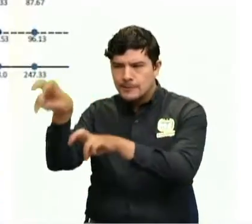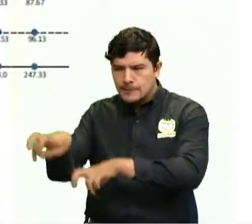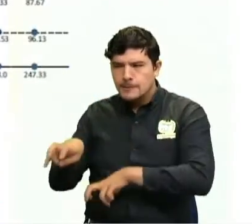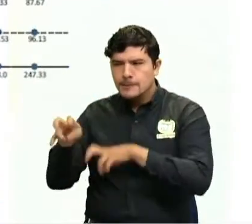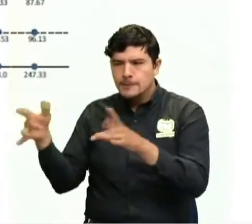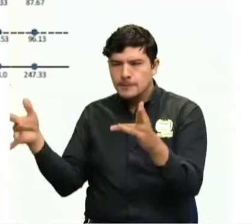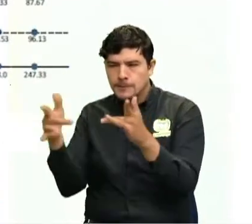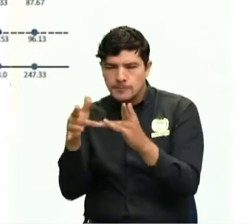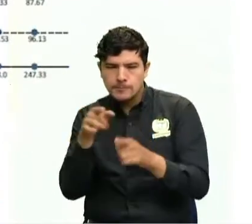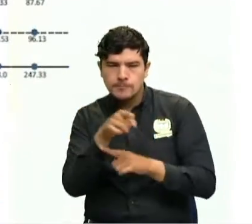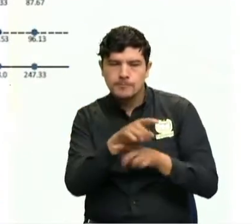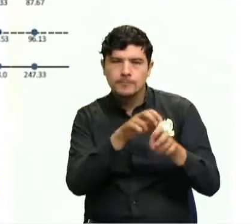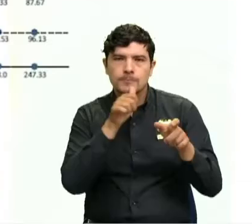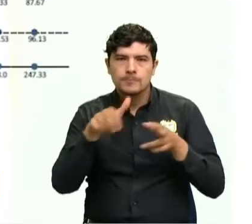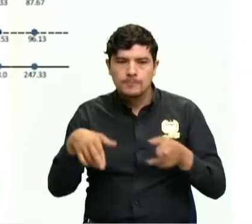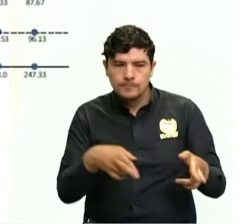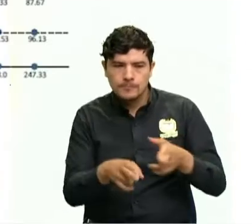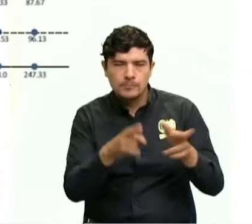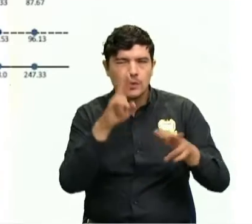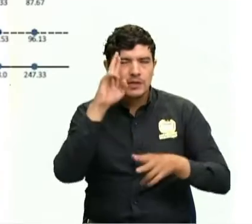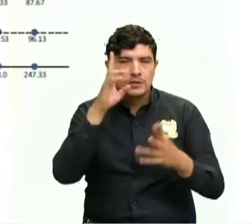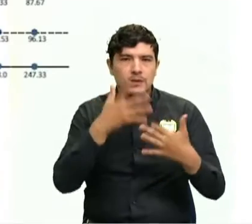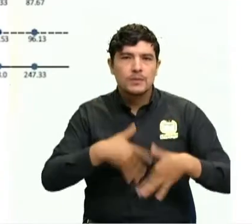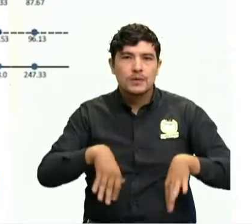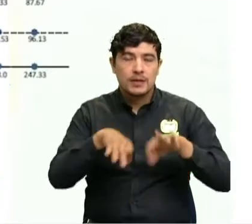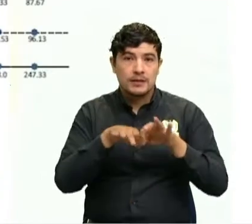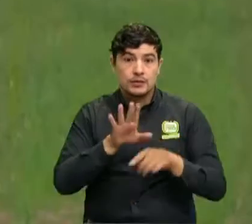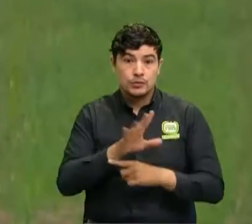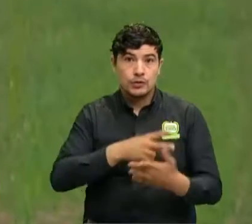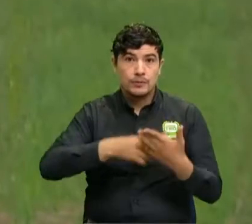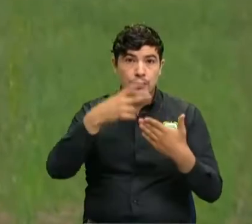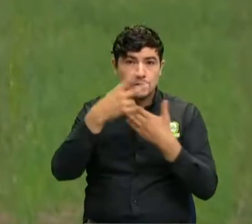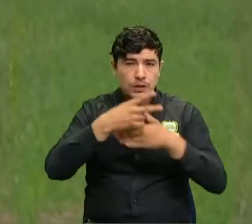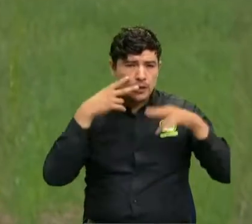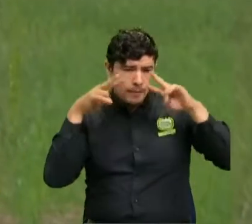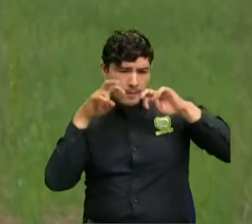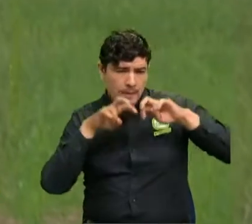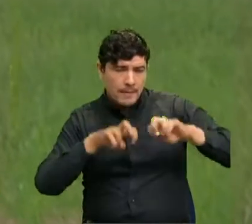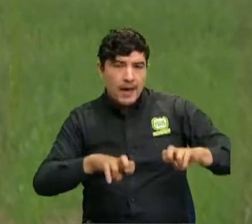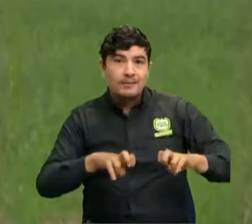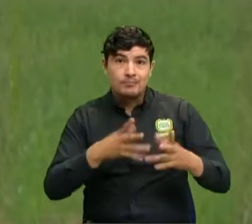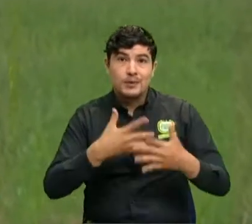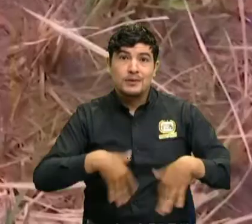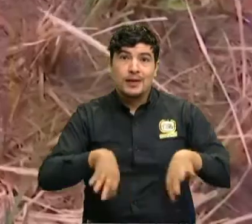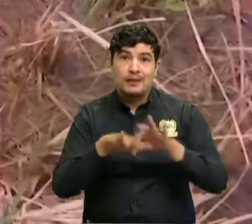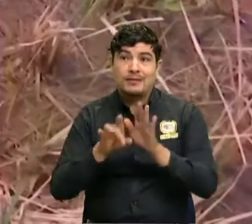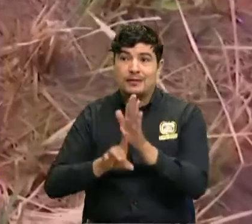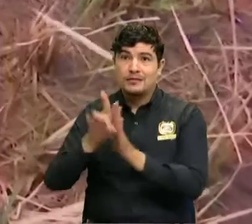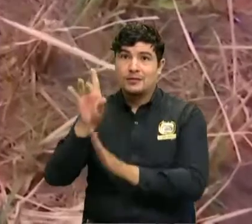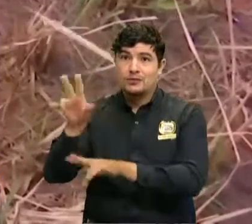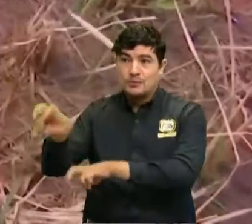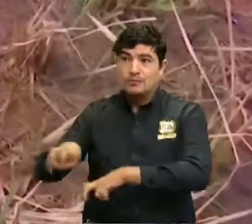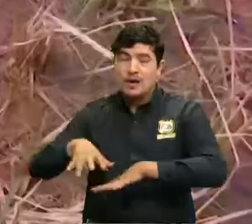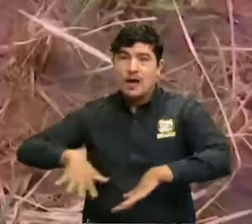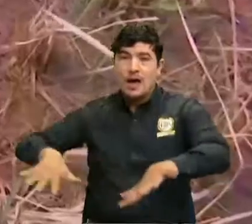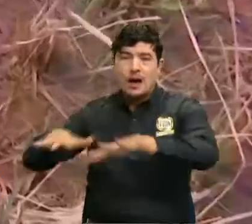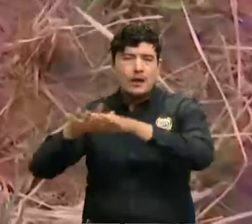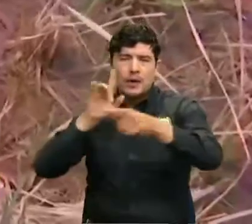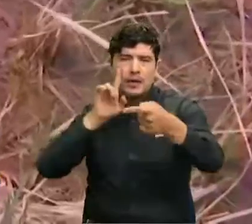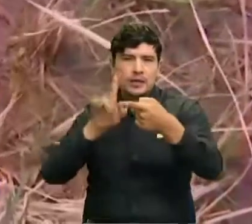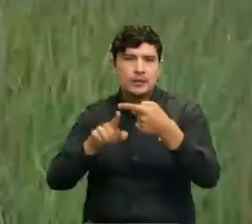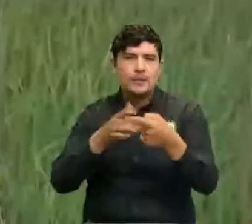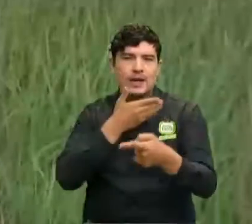piloto a nivel nacional para la corporación. Este proyecto es una alternativa para el desarrollo agropecuario en la región en miras de mejorar